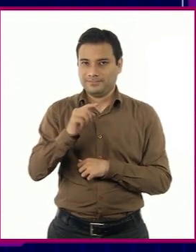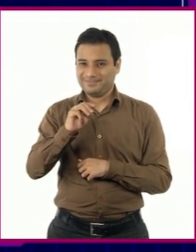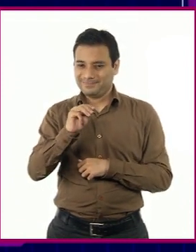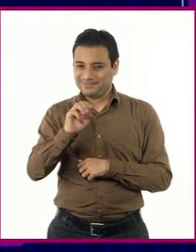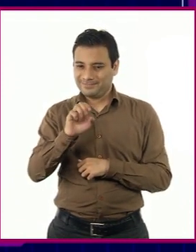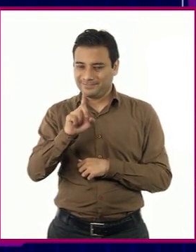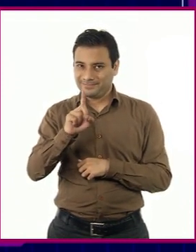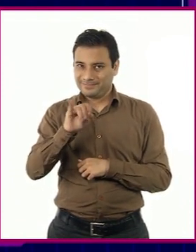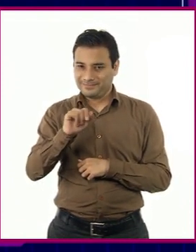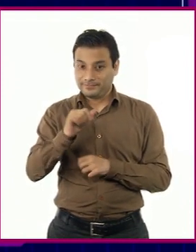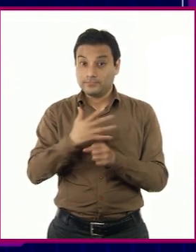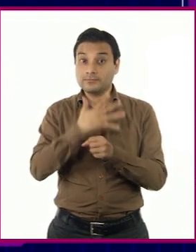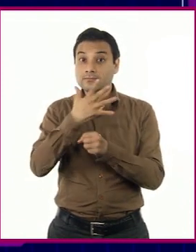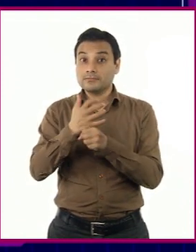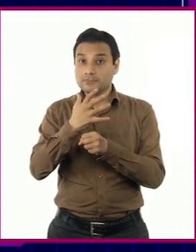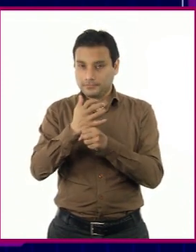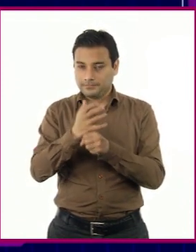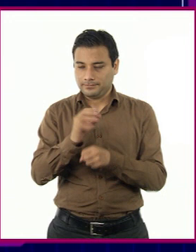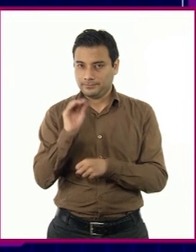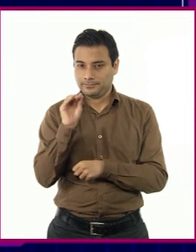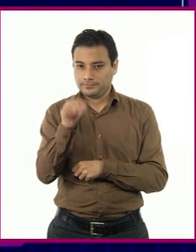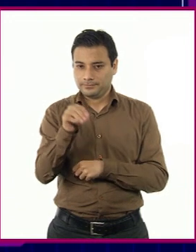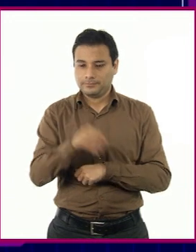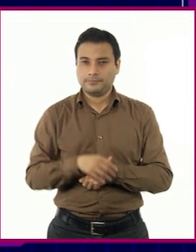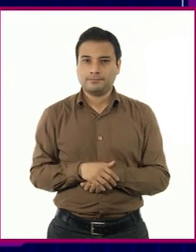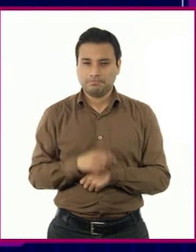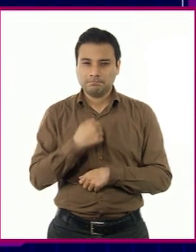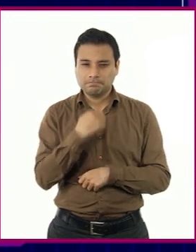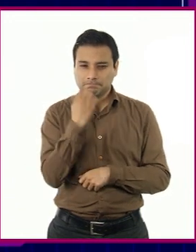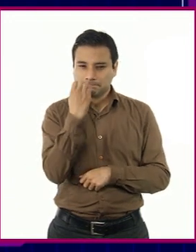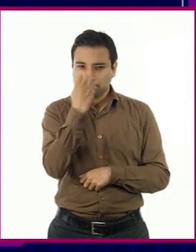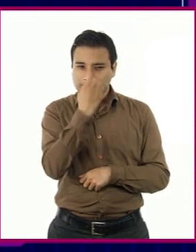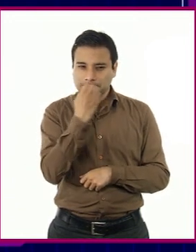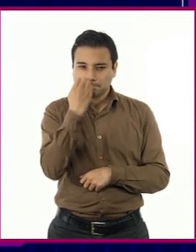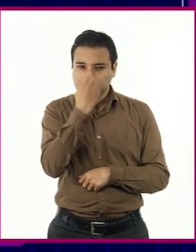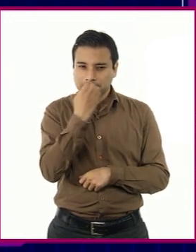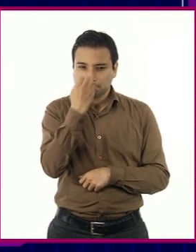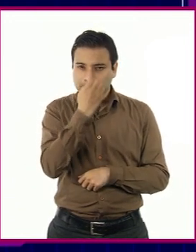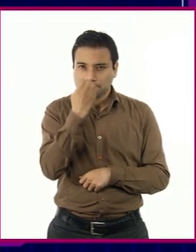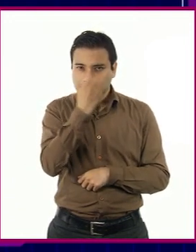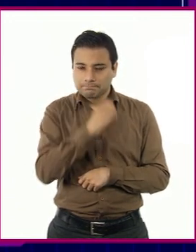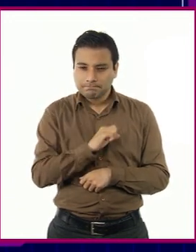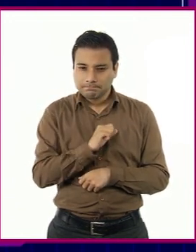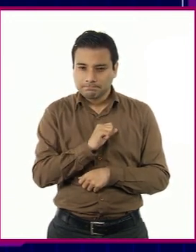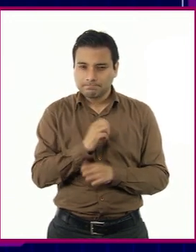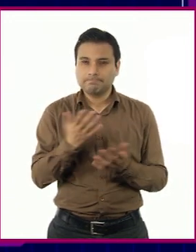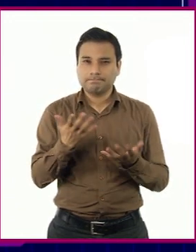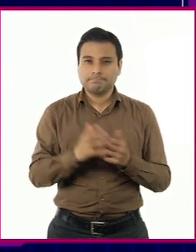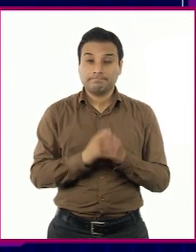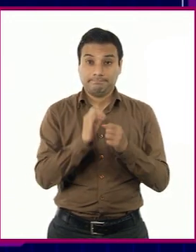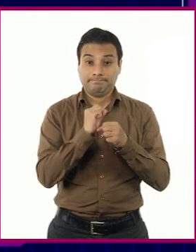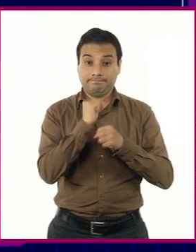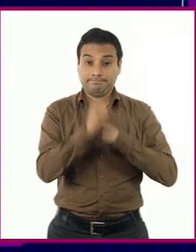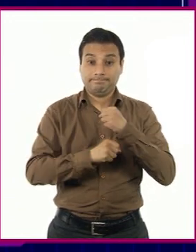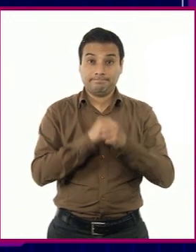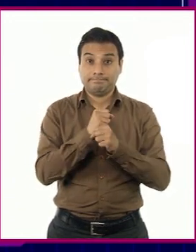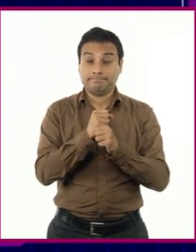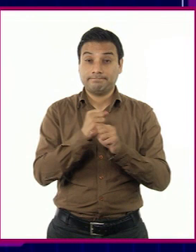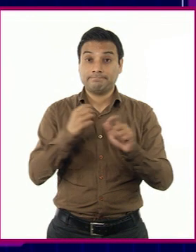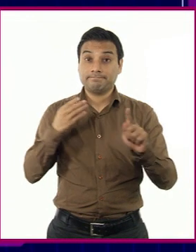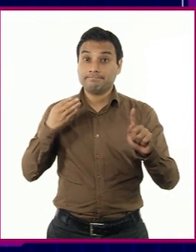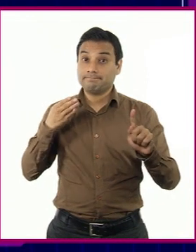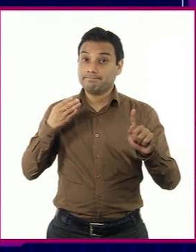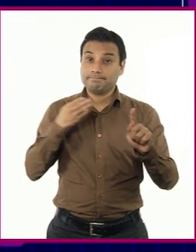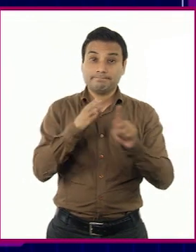la quinta columna. Con el análisis de los datos de la desviación en la tabla, se observa que el año cuya desviación tiene un